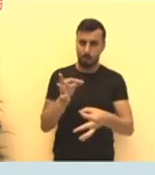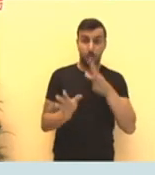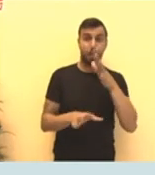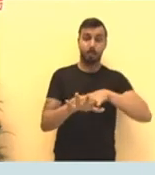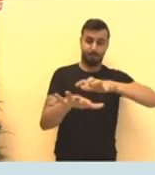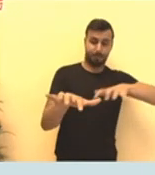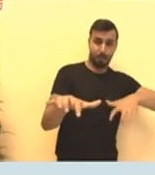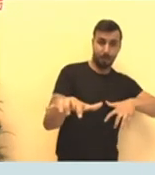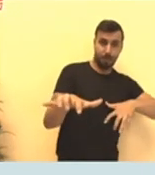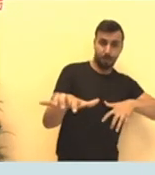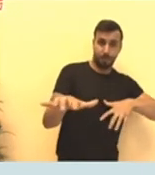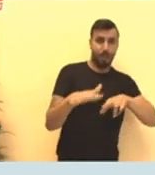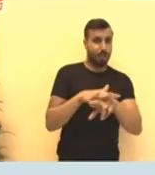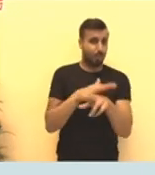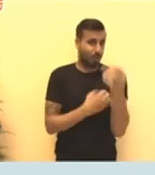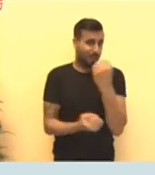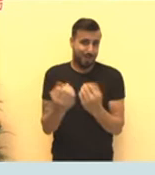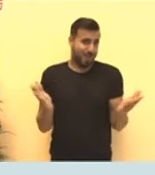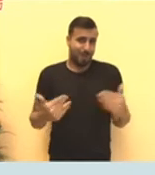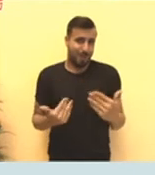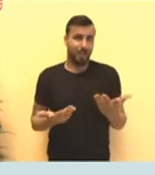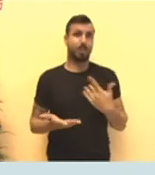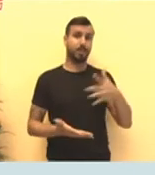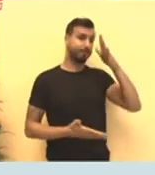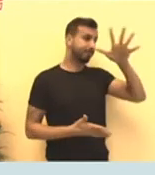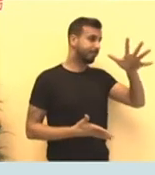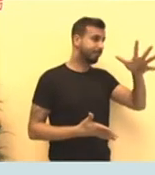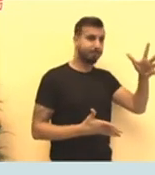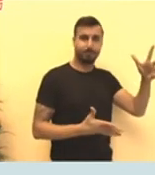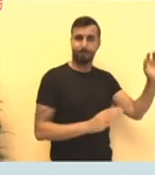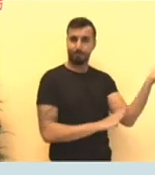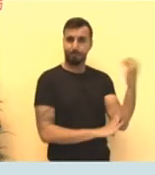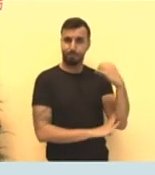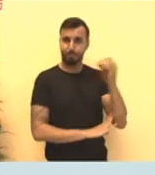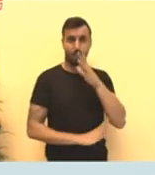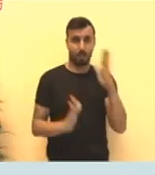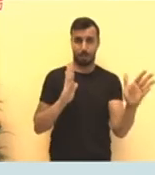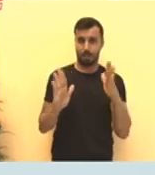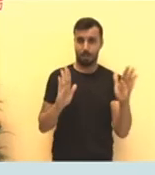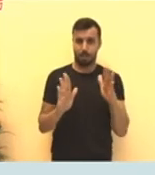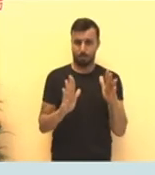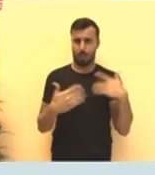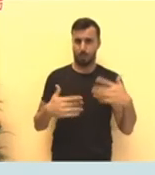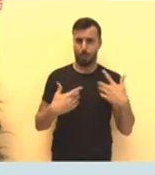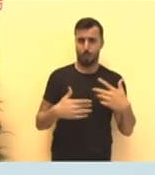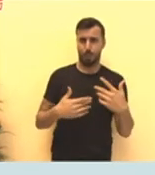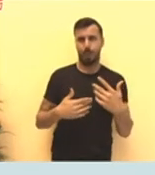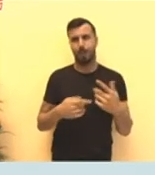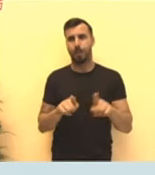tienen recursos económicos y encima ahora están las tasas judiciales, aparte con toda la corrupción que hay en España.